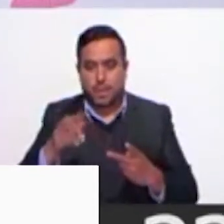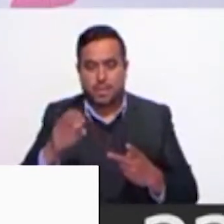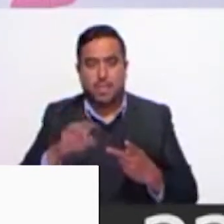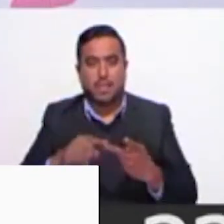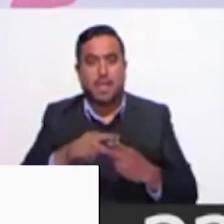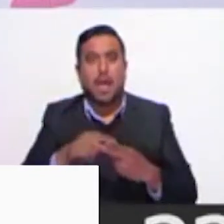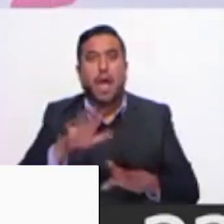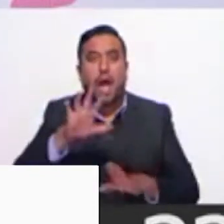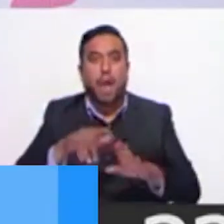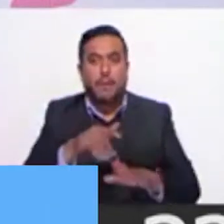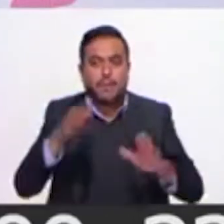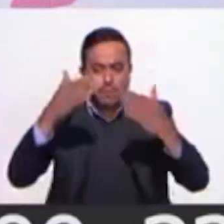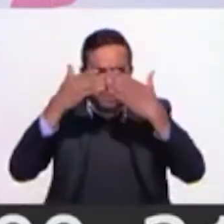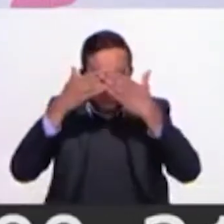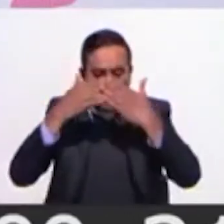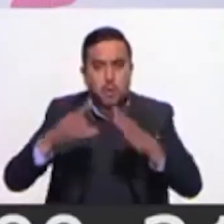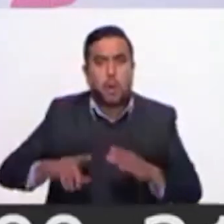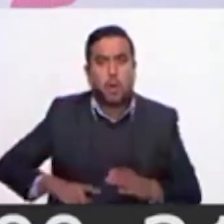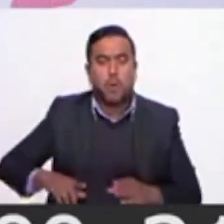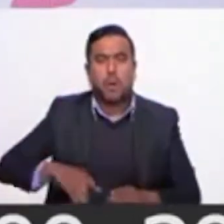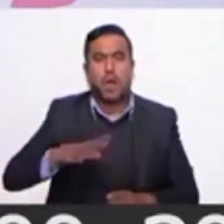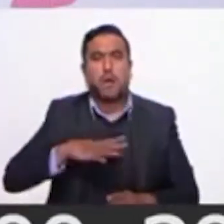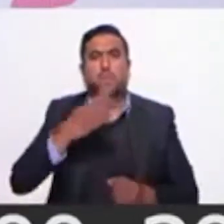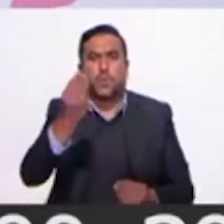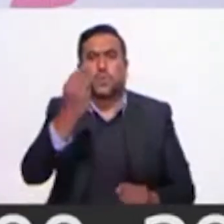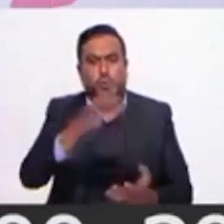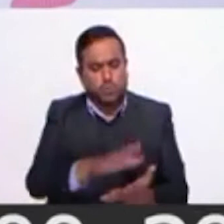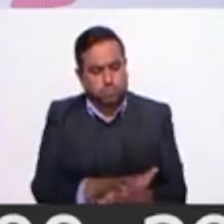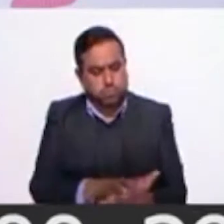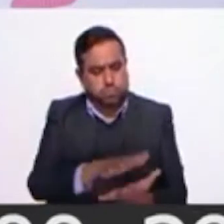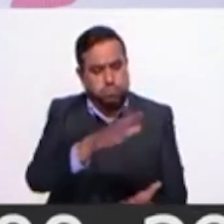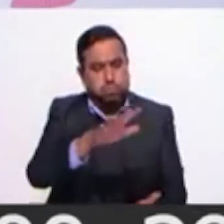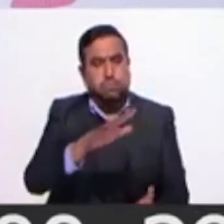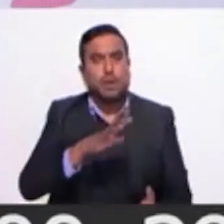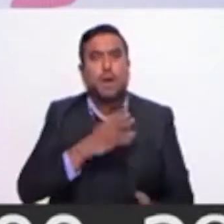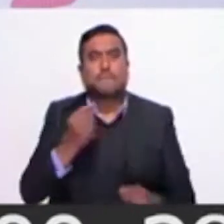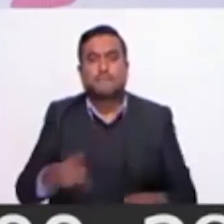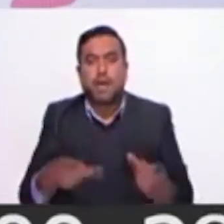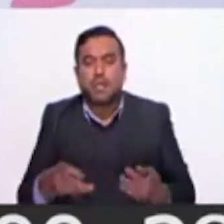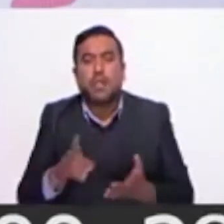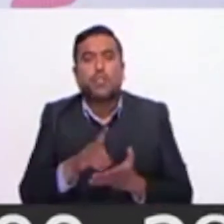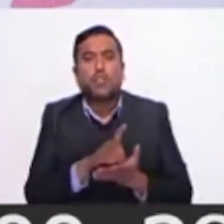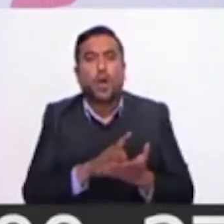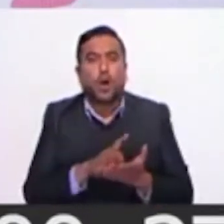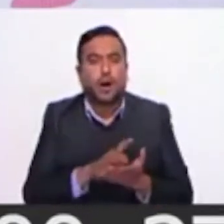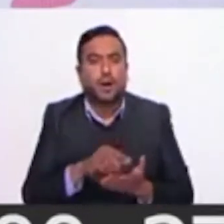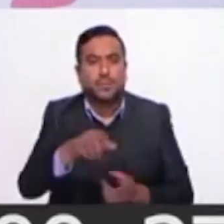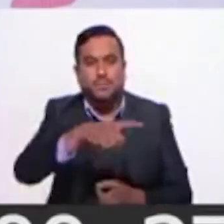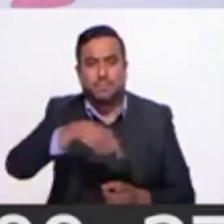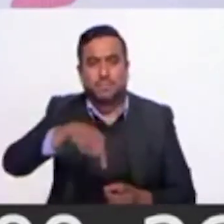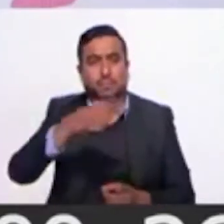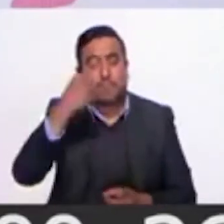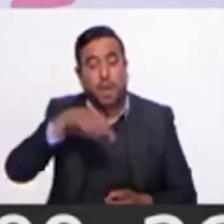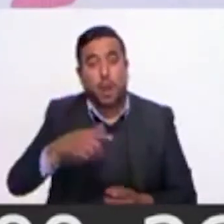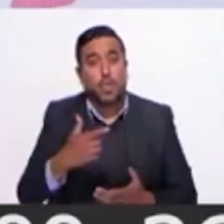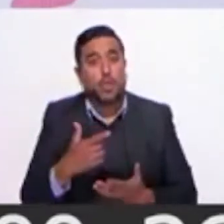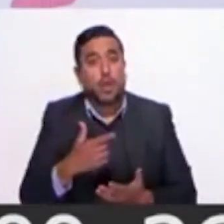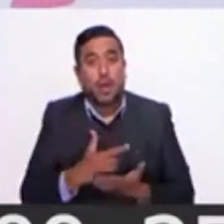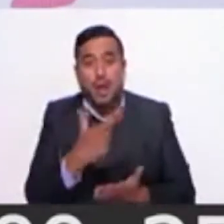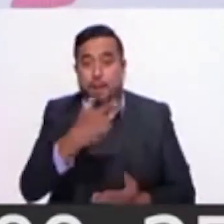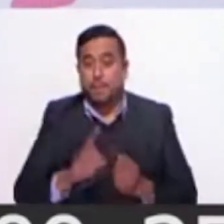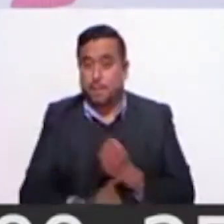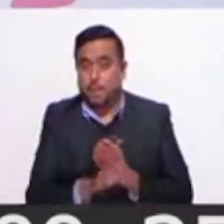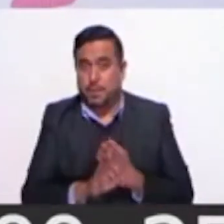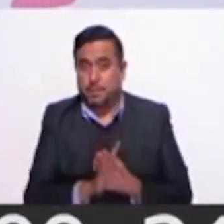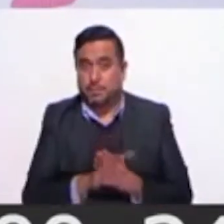los gobiernos actuales se encuentran una gran cantidad de narcomenudeos y que no están resolviendo el grave problema.